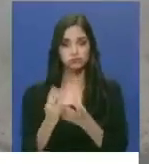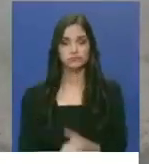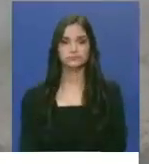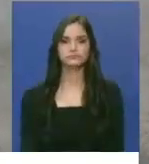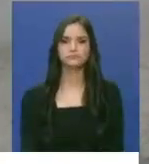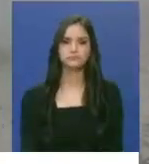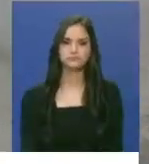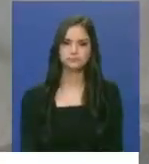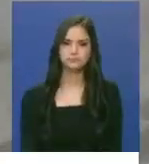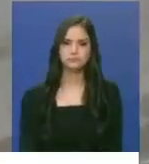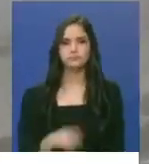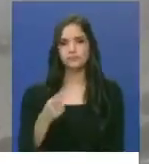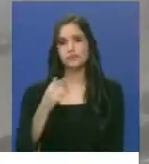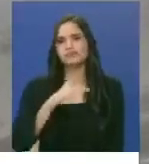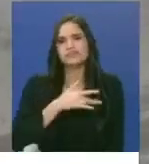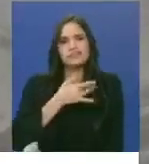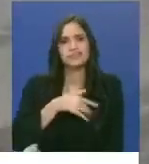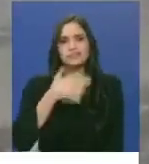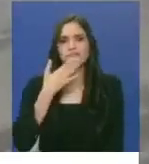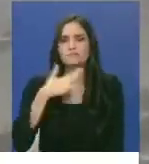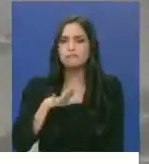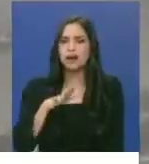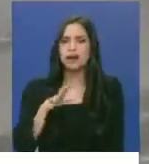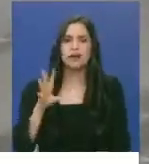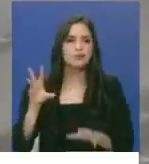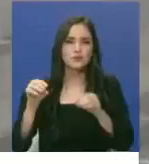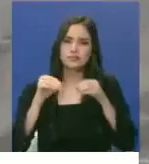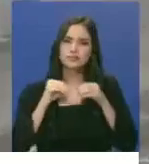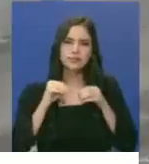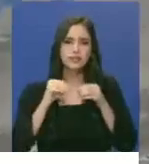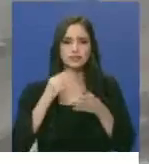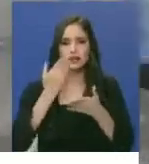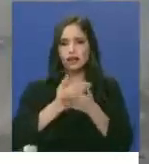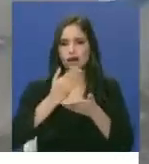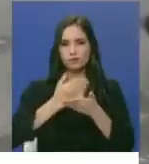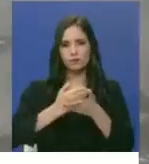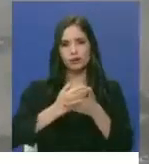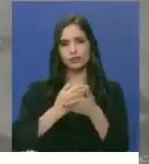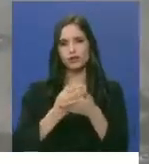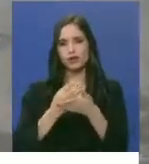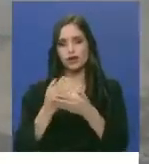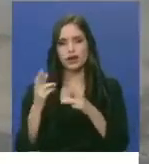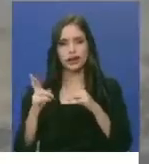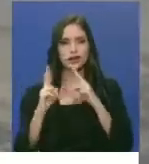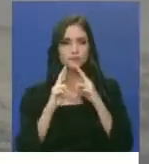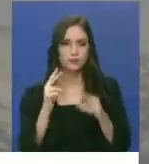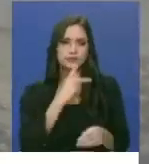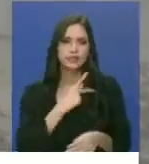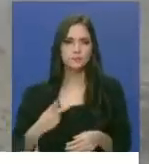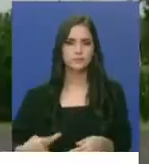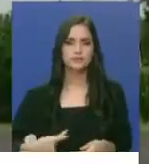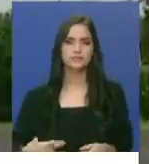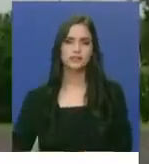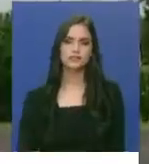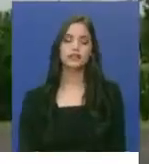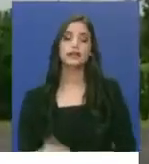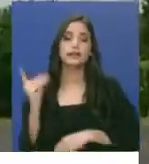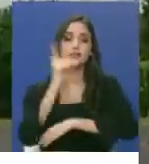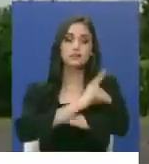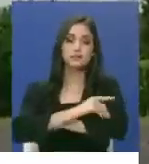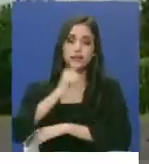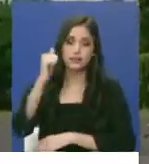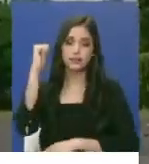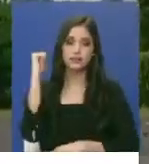esas desconformidades, porque no están de acuerdo totalmente con parte de las soluciones que se han dado. Precisamente ayer uno de los